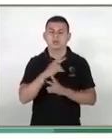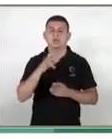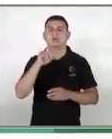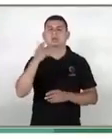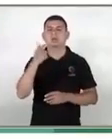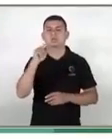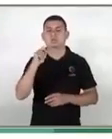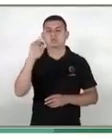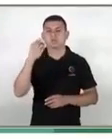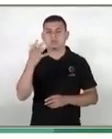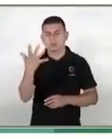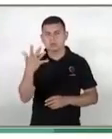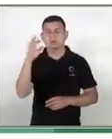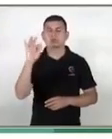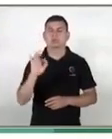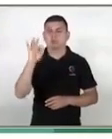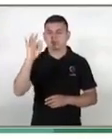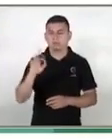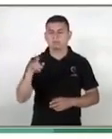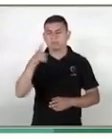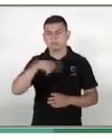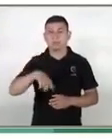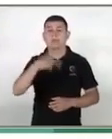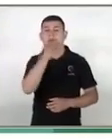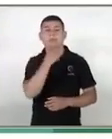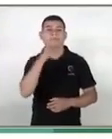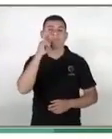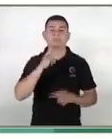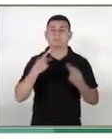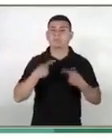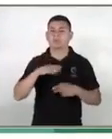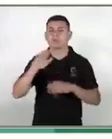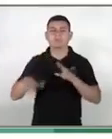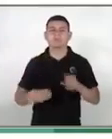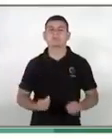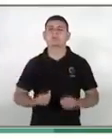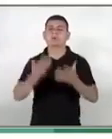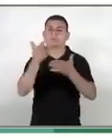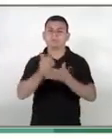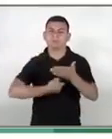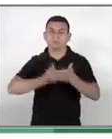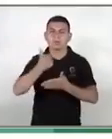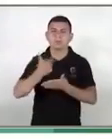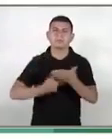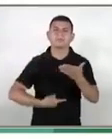7.5% de los casos. De acuerdo al sexo, el total de defunciones se han presentado